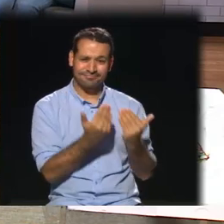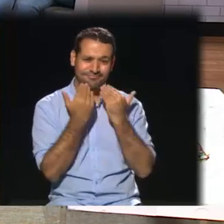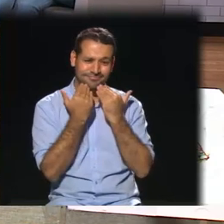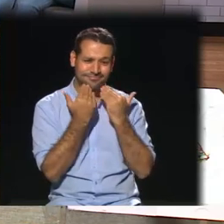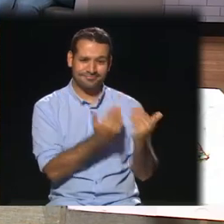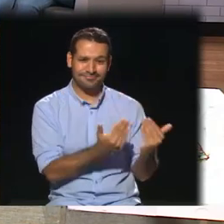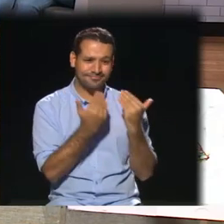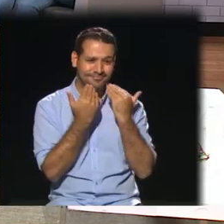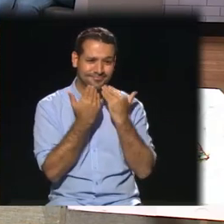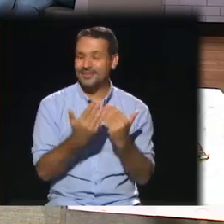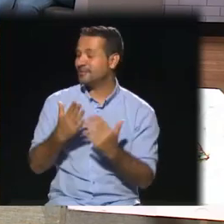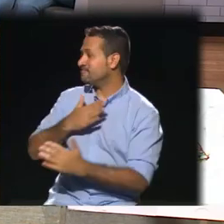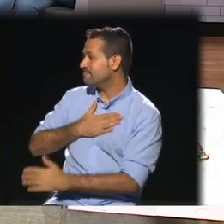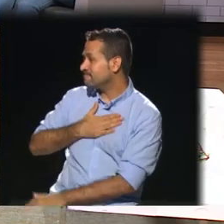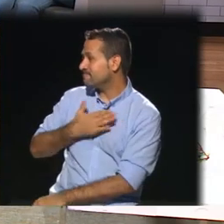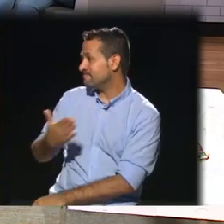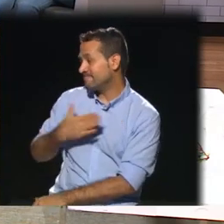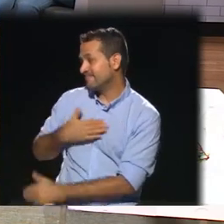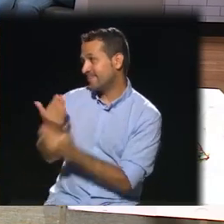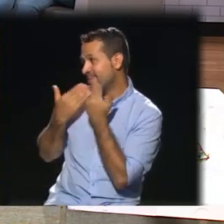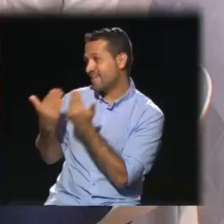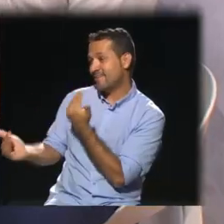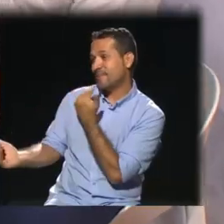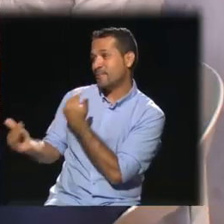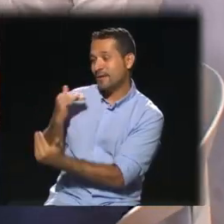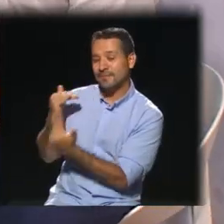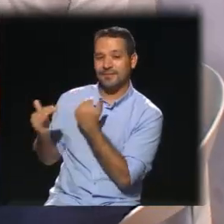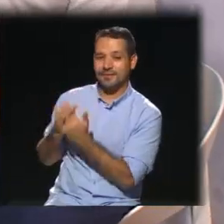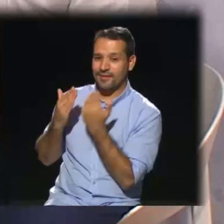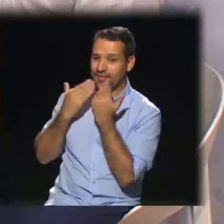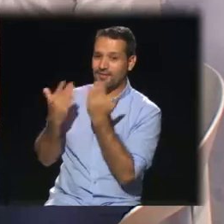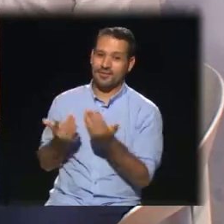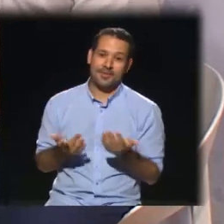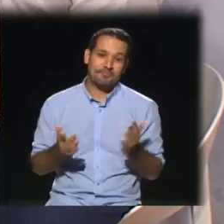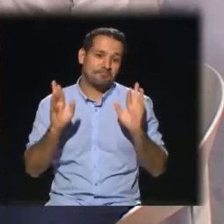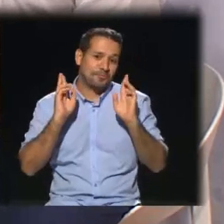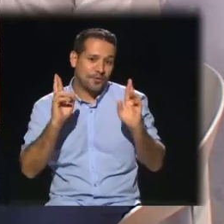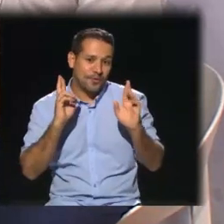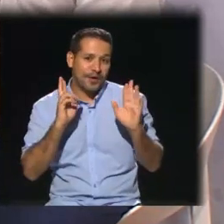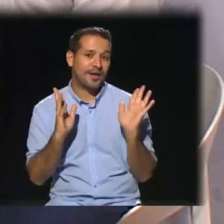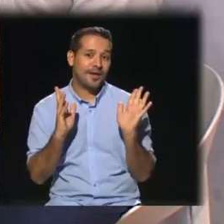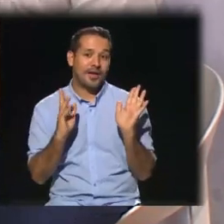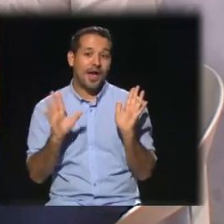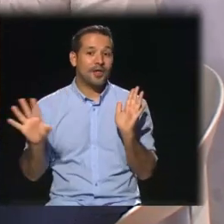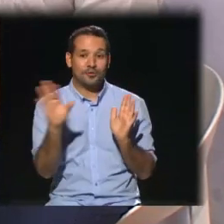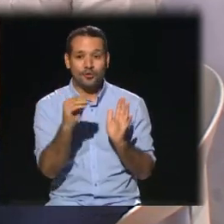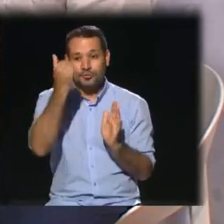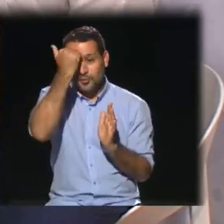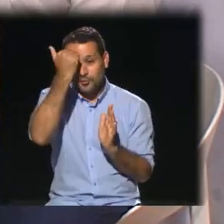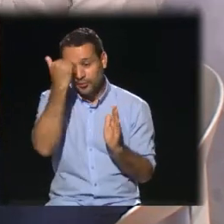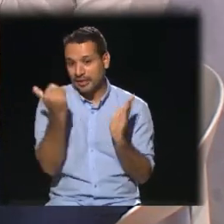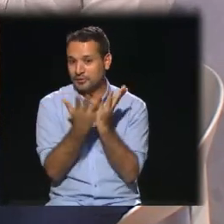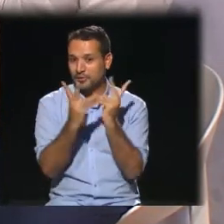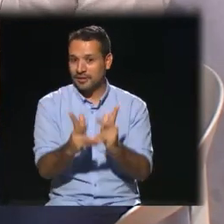muchísimas gracias. Con muchísimo gusto. Mucho gusto. Muchas gracias, muchas gracias a ustedes por la invitación y esperamos que este recurso les sirva mucho a todos los docentes,